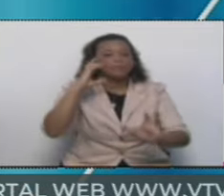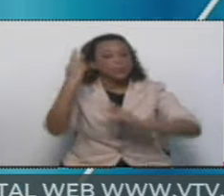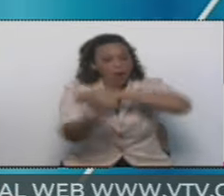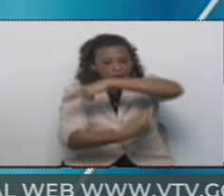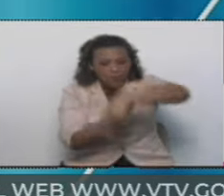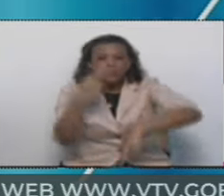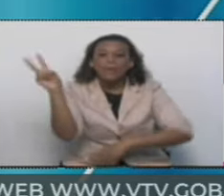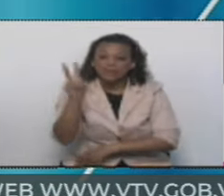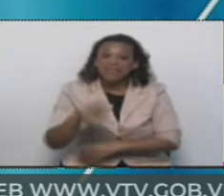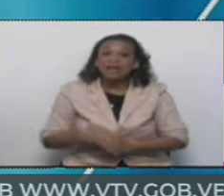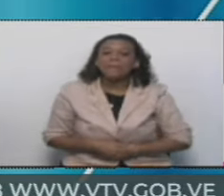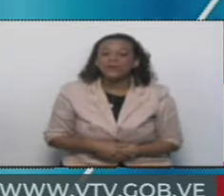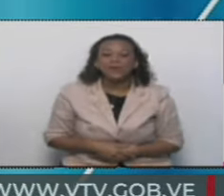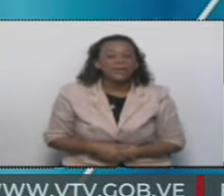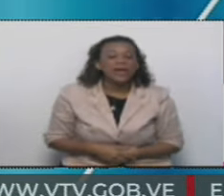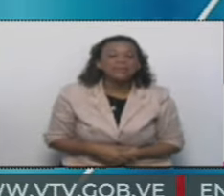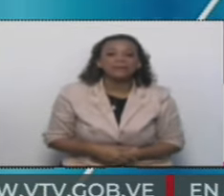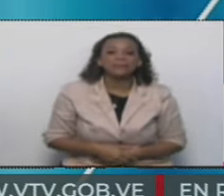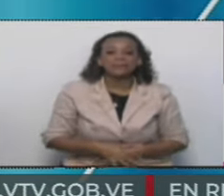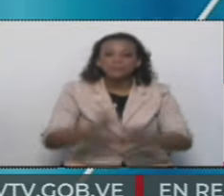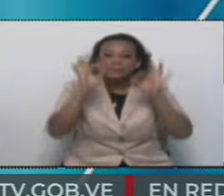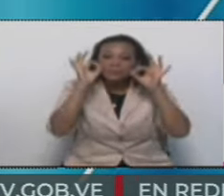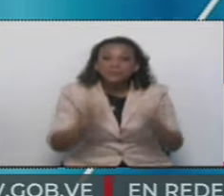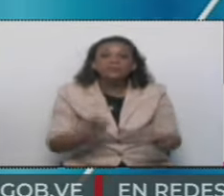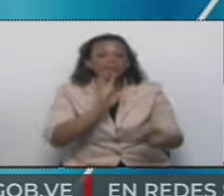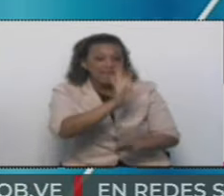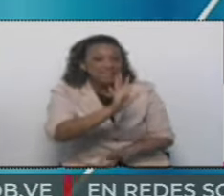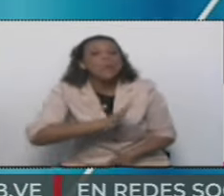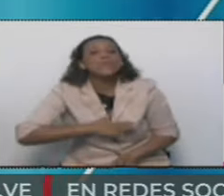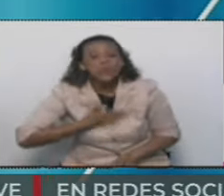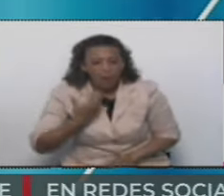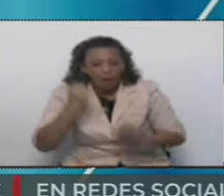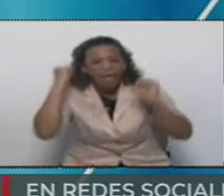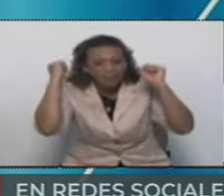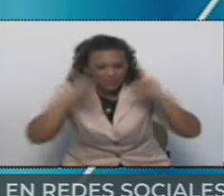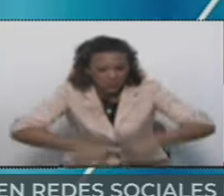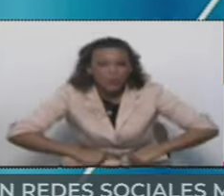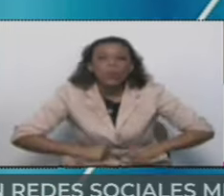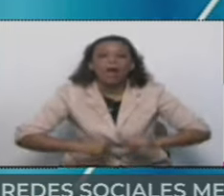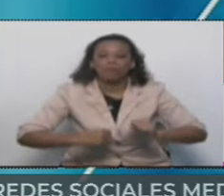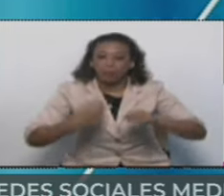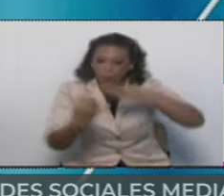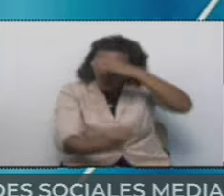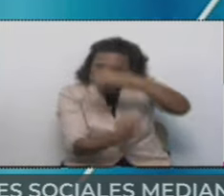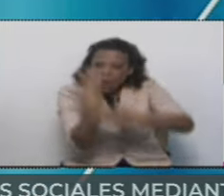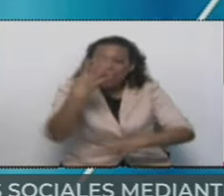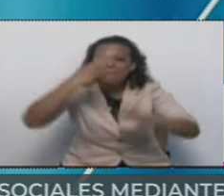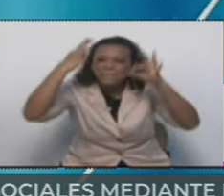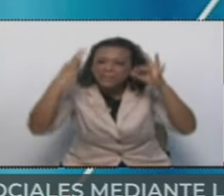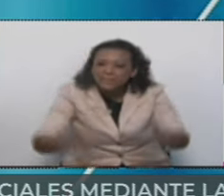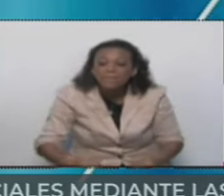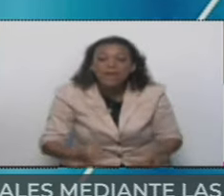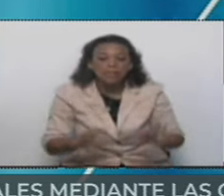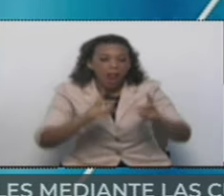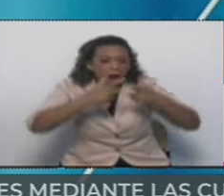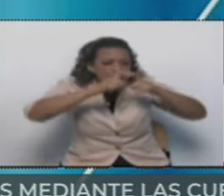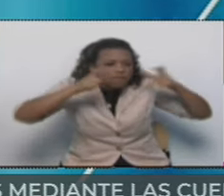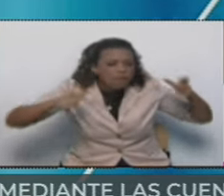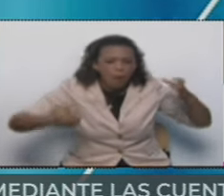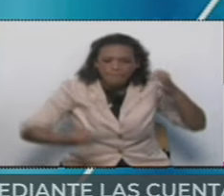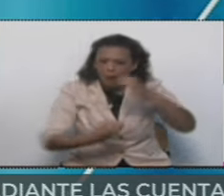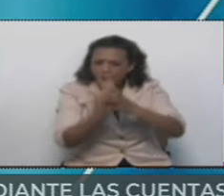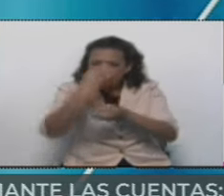revolución en Venezuela. Solamente si hay revolución es posible construir ese futuro, y eso va construyendo precisamente precisamente el tejido desde el punto de